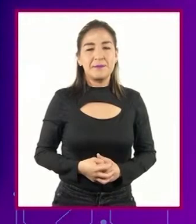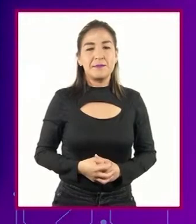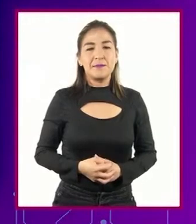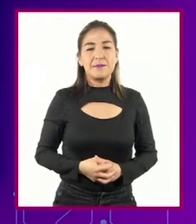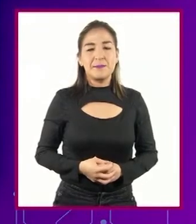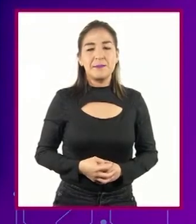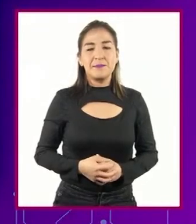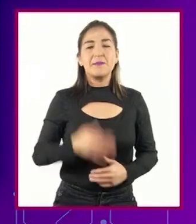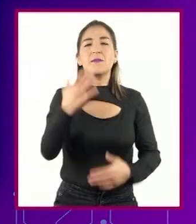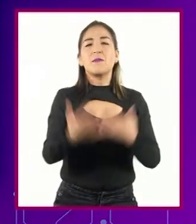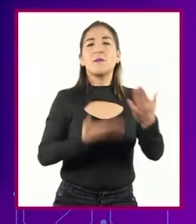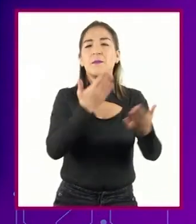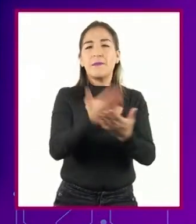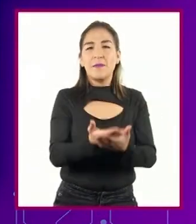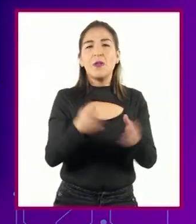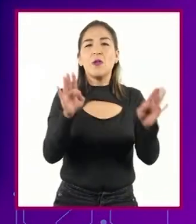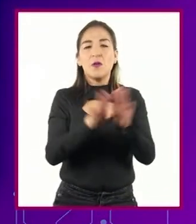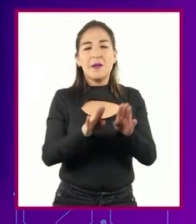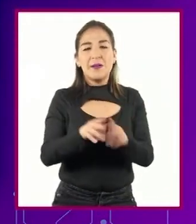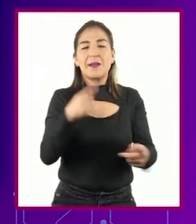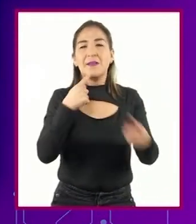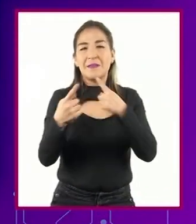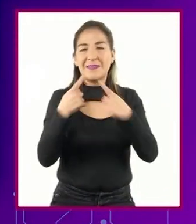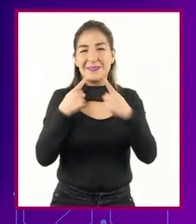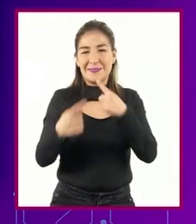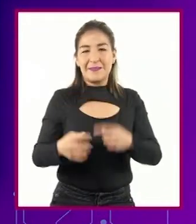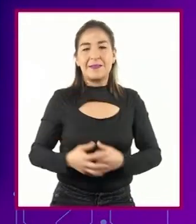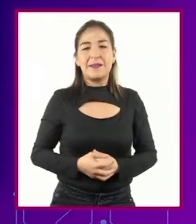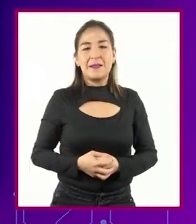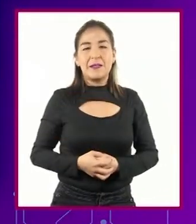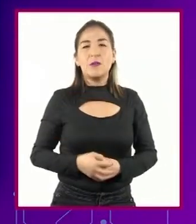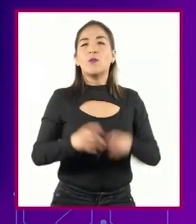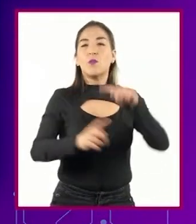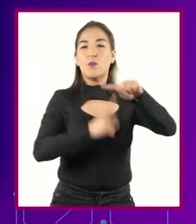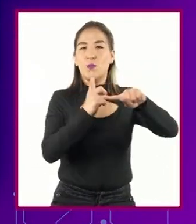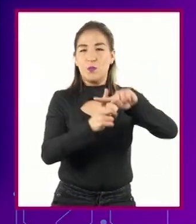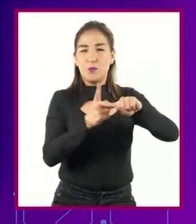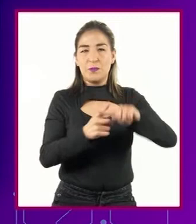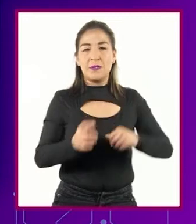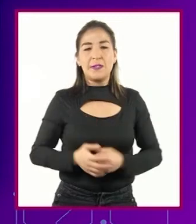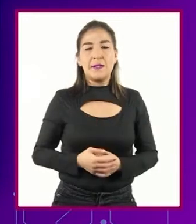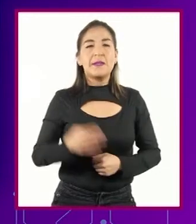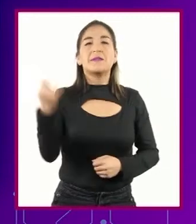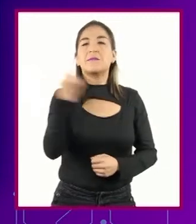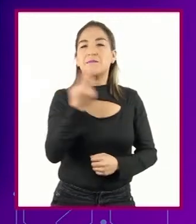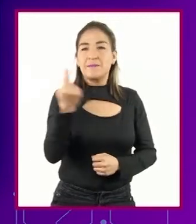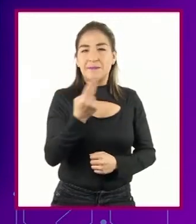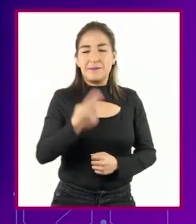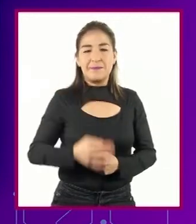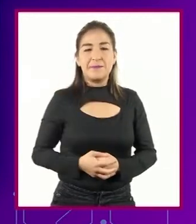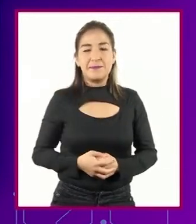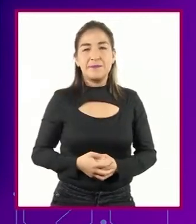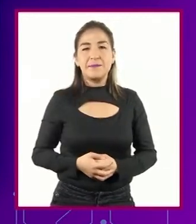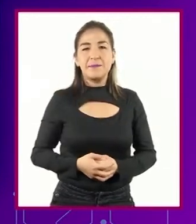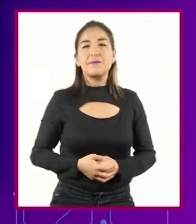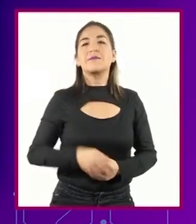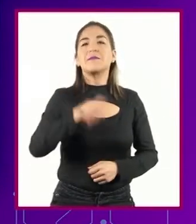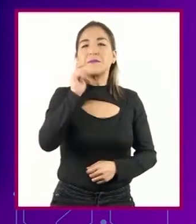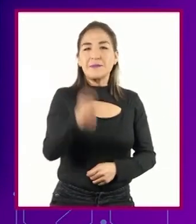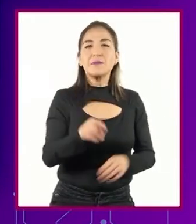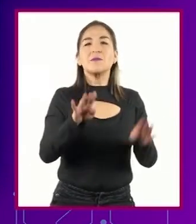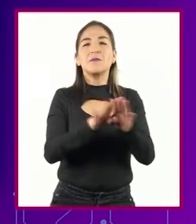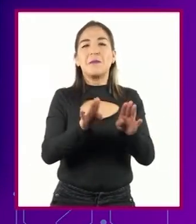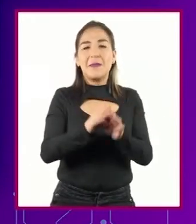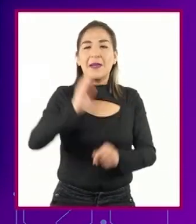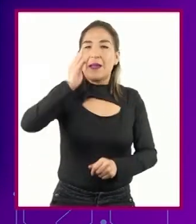Para establecer un diálogo positivo, requerimos tener la